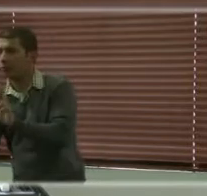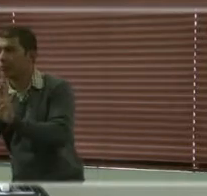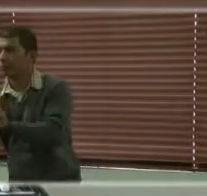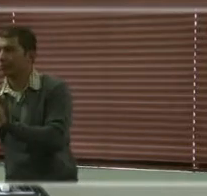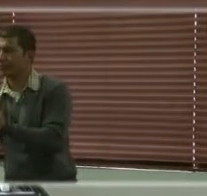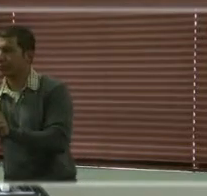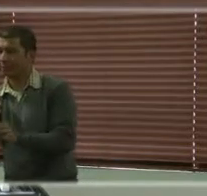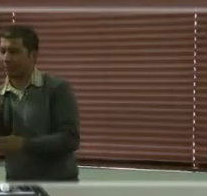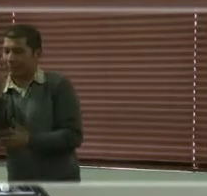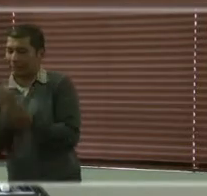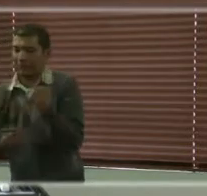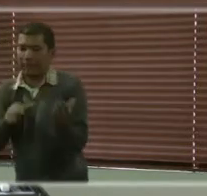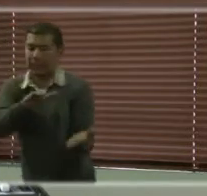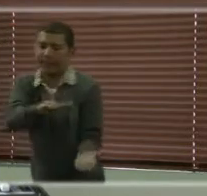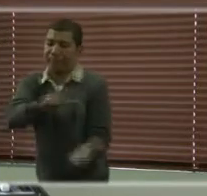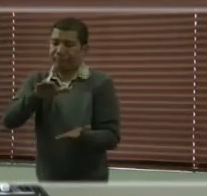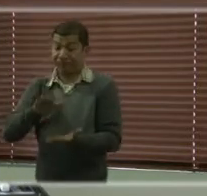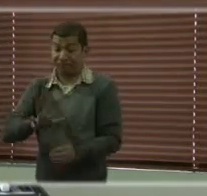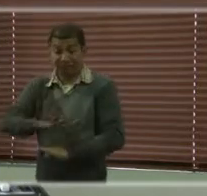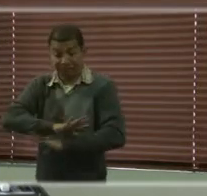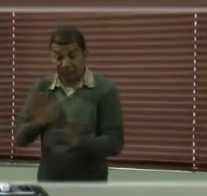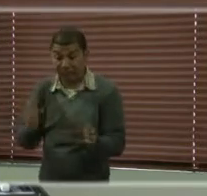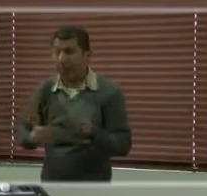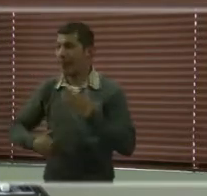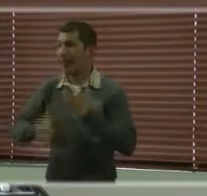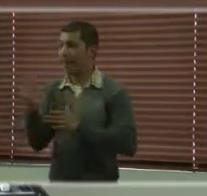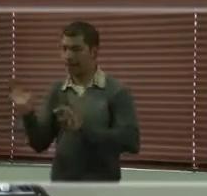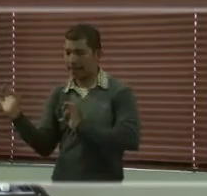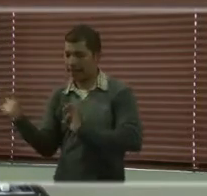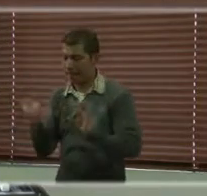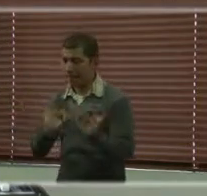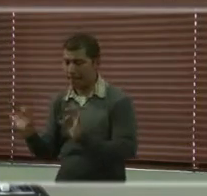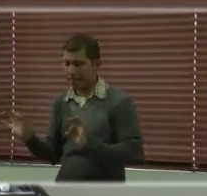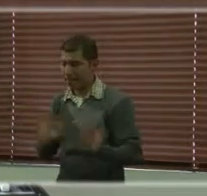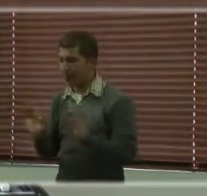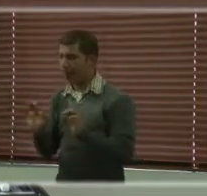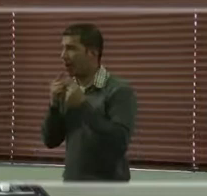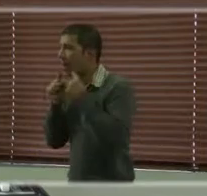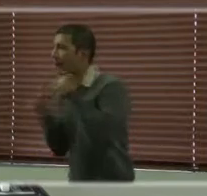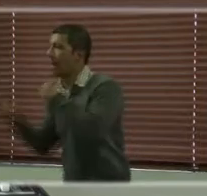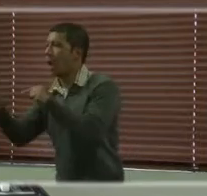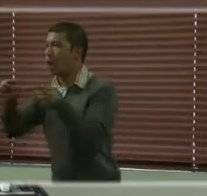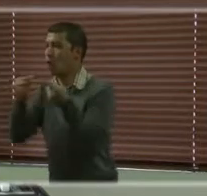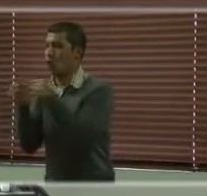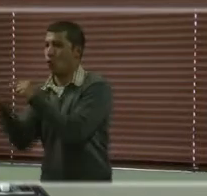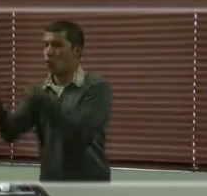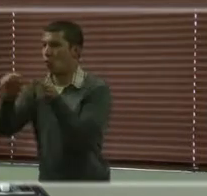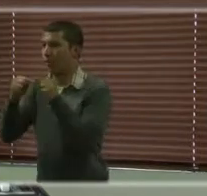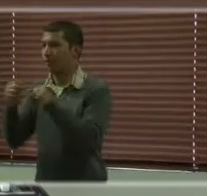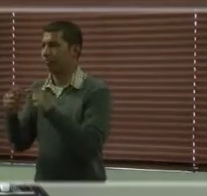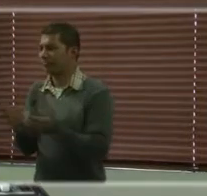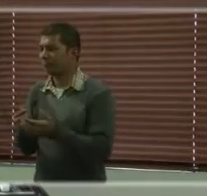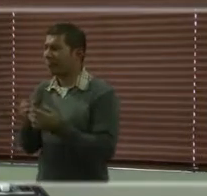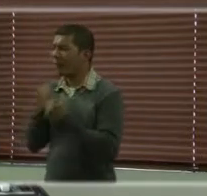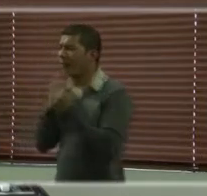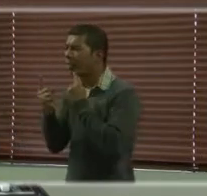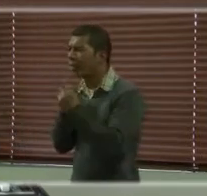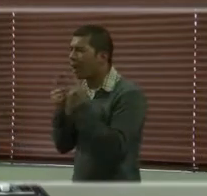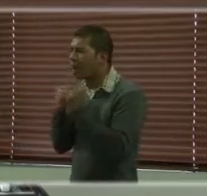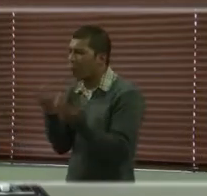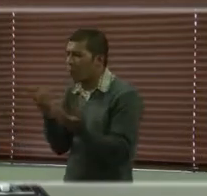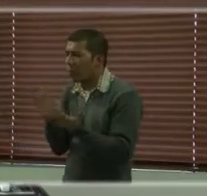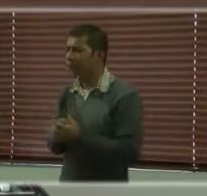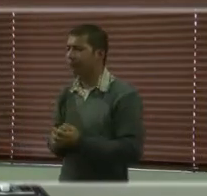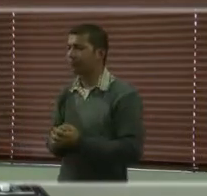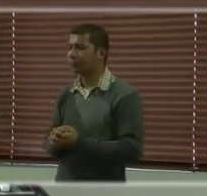Y entonces a partir de eso prepara el diálogo constructivo que ya es un diálogo que se revisa que se